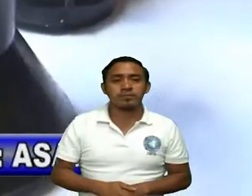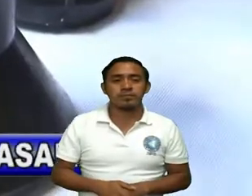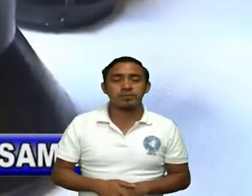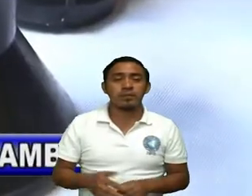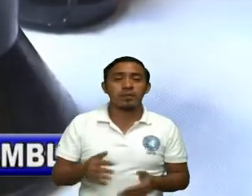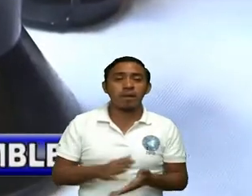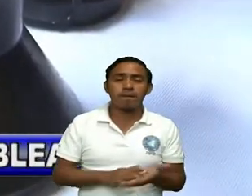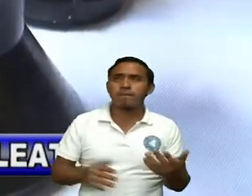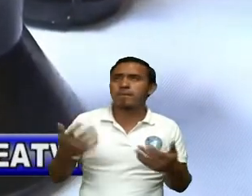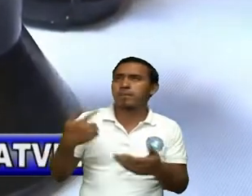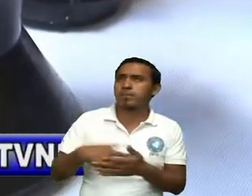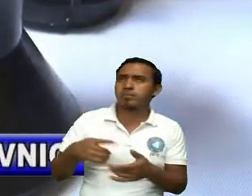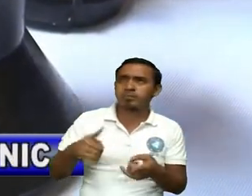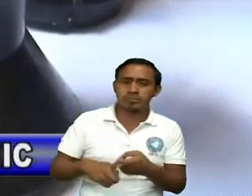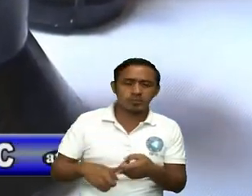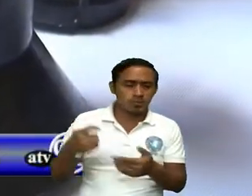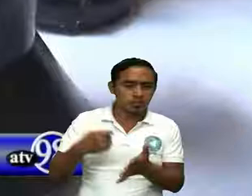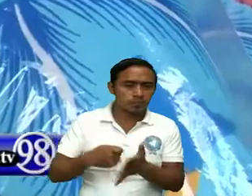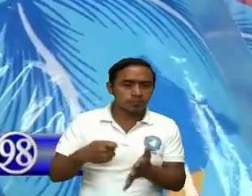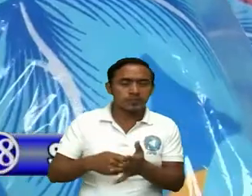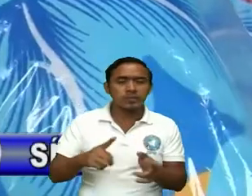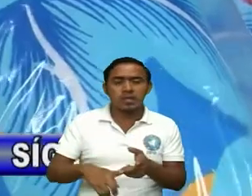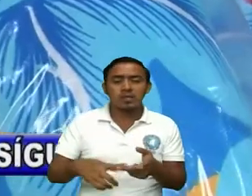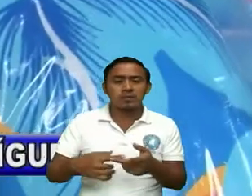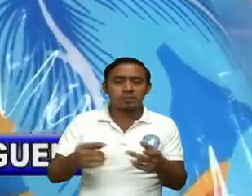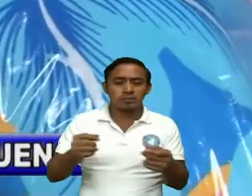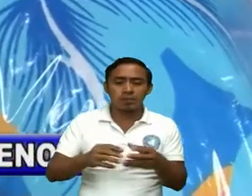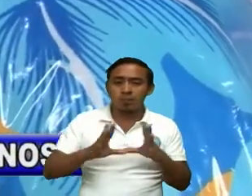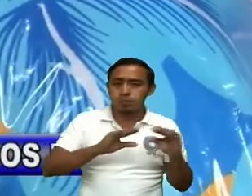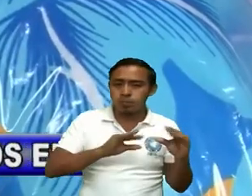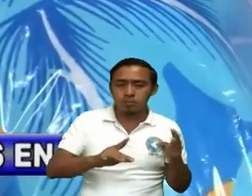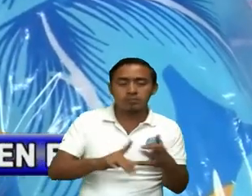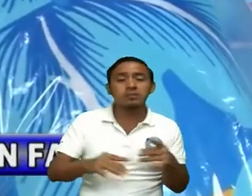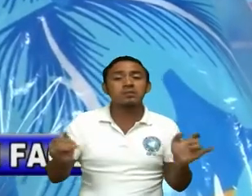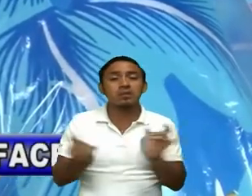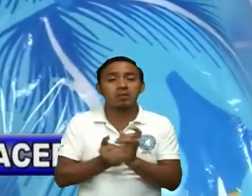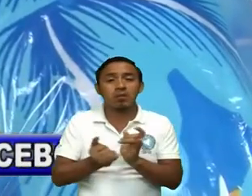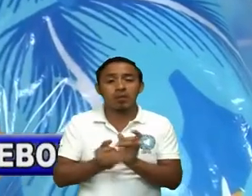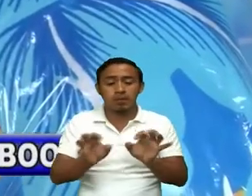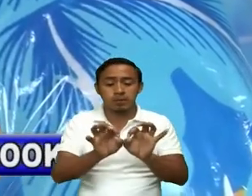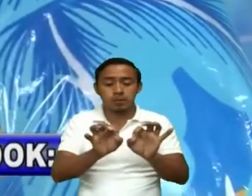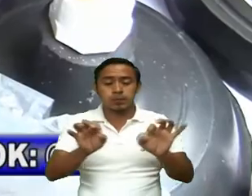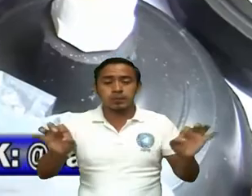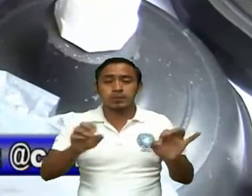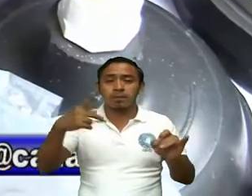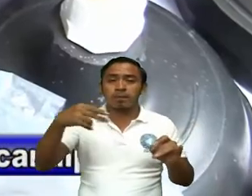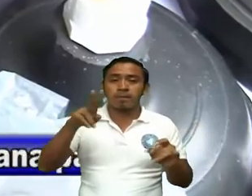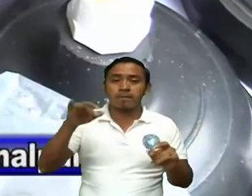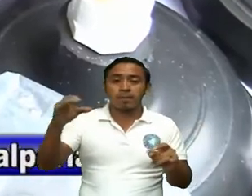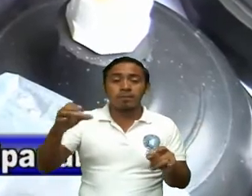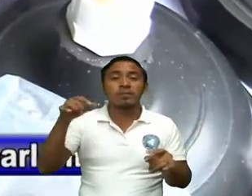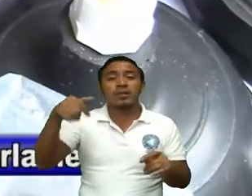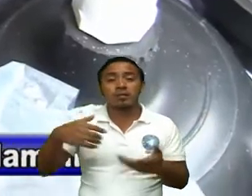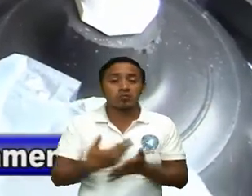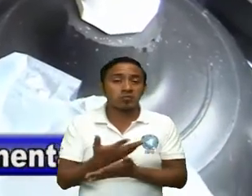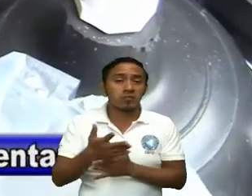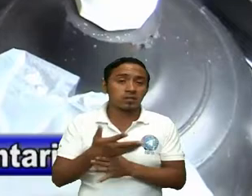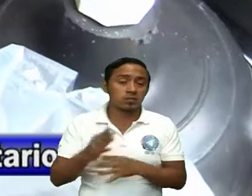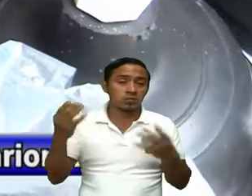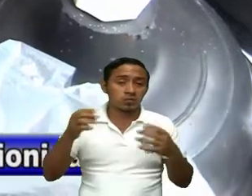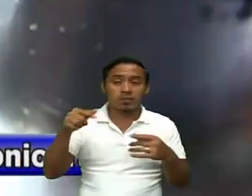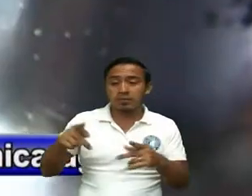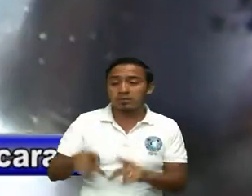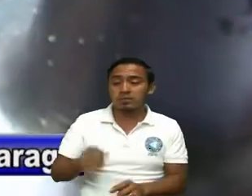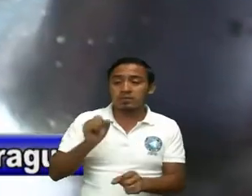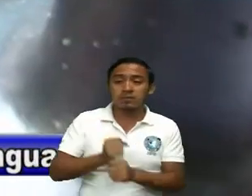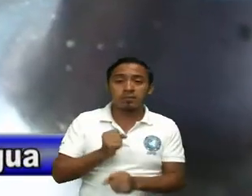Mazos hidráulicos, tapones de hule, almohadas o incluso tubos PVC forman parte de los productos que estos